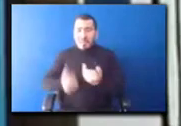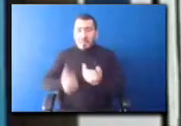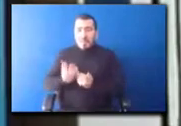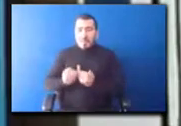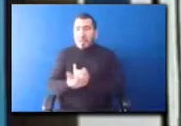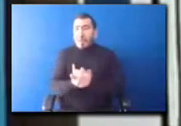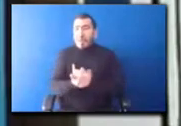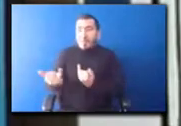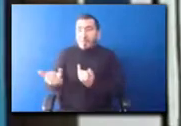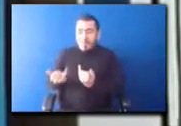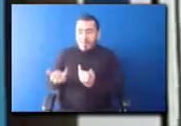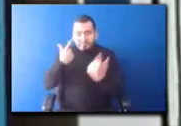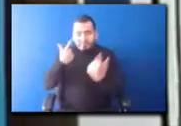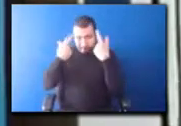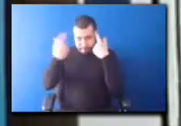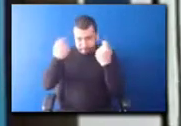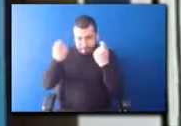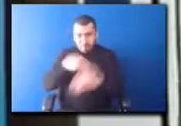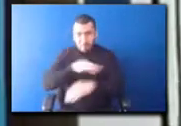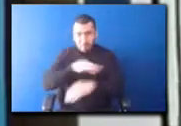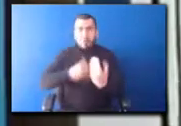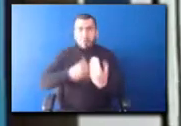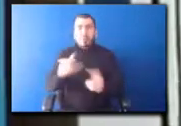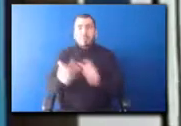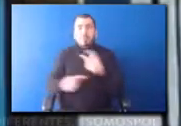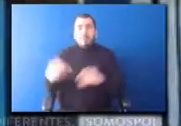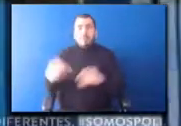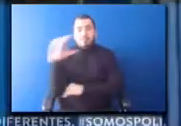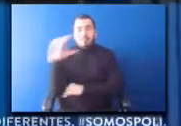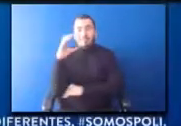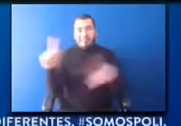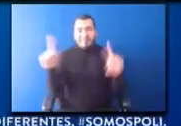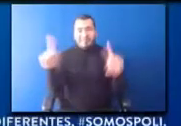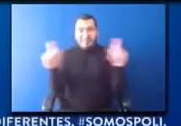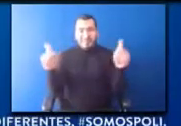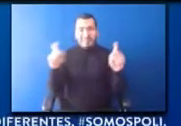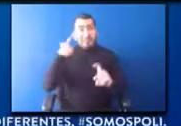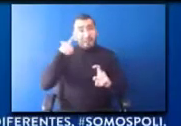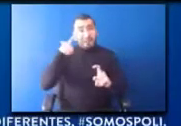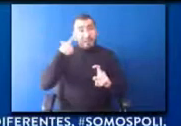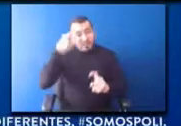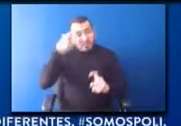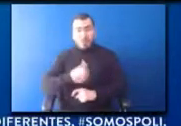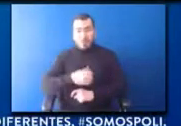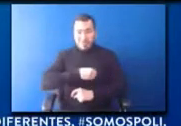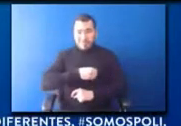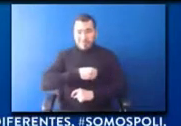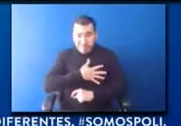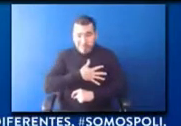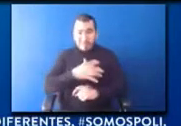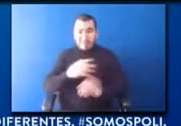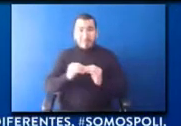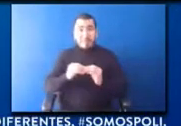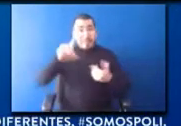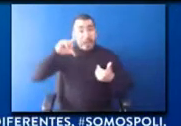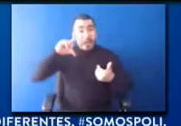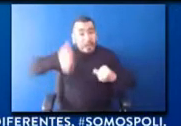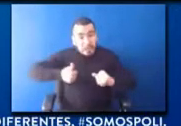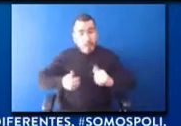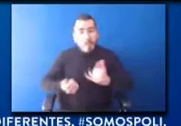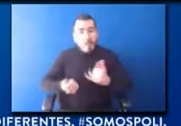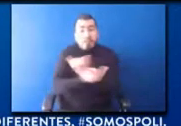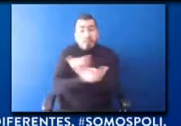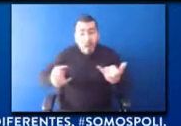de todos los colombianos. Por eso nuestra charla denominada Retos, Oportunidades, pero sobre todo riesgos que hay que